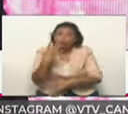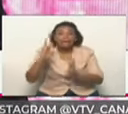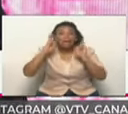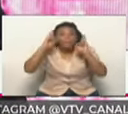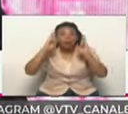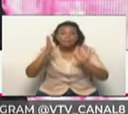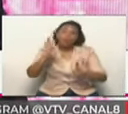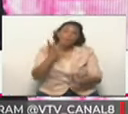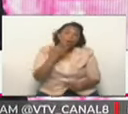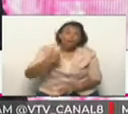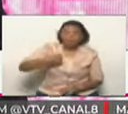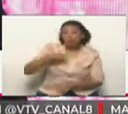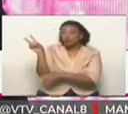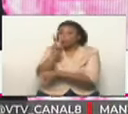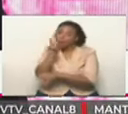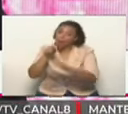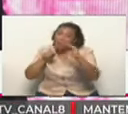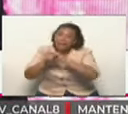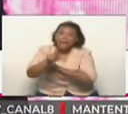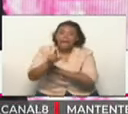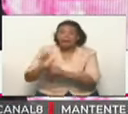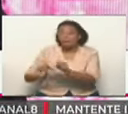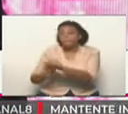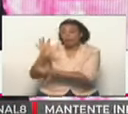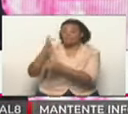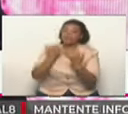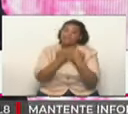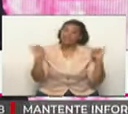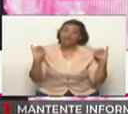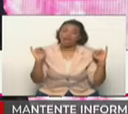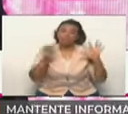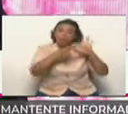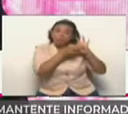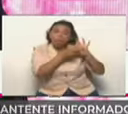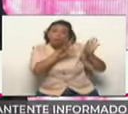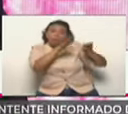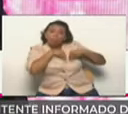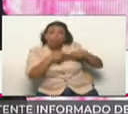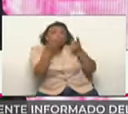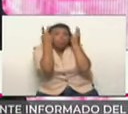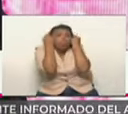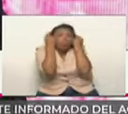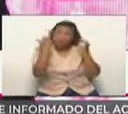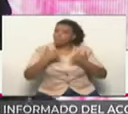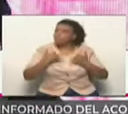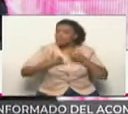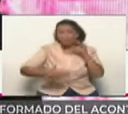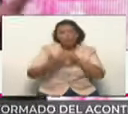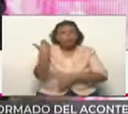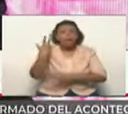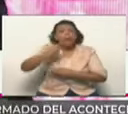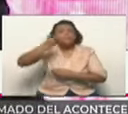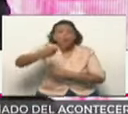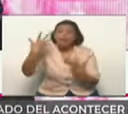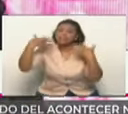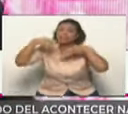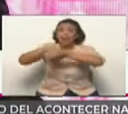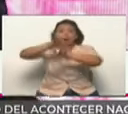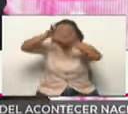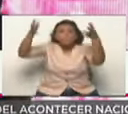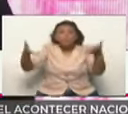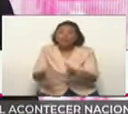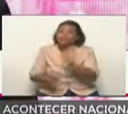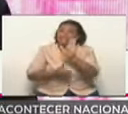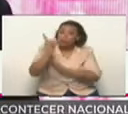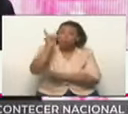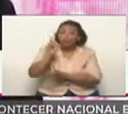aspiramos desde el sur global a ser independientes, a no ser colonia de nadie, a tener nuestros propios modelos y a integrarnos al mundo para el desarrollo